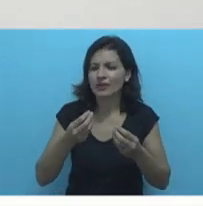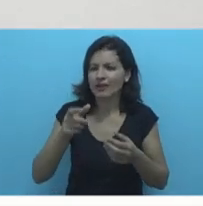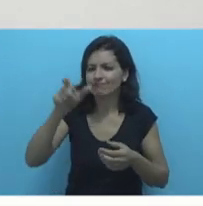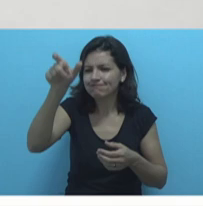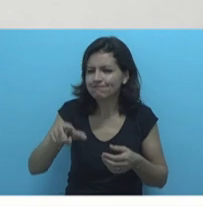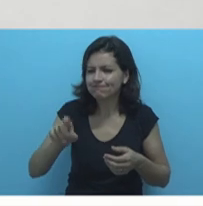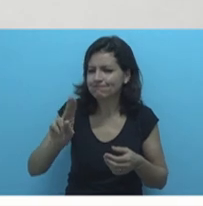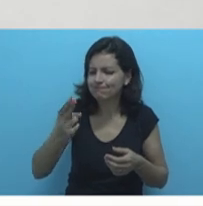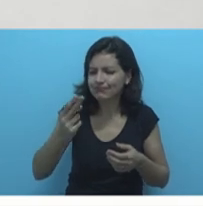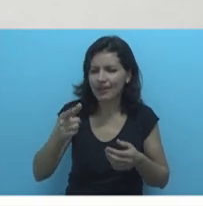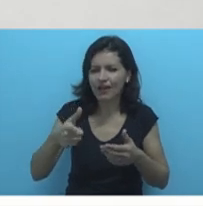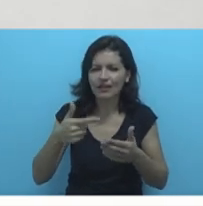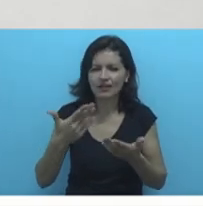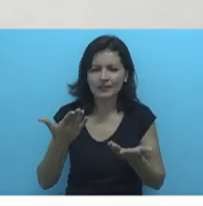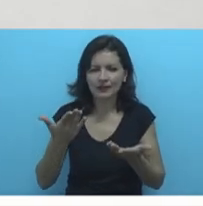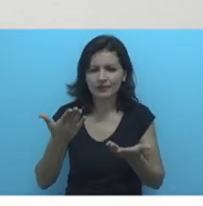se la enfrentó.